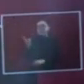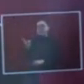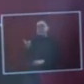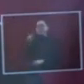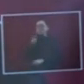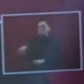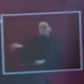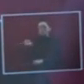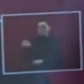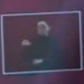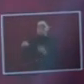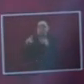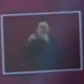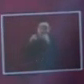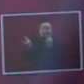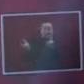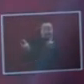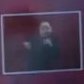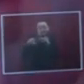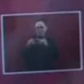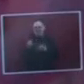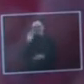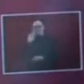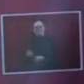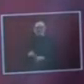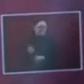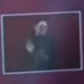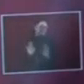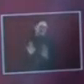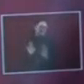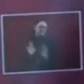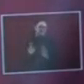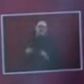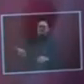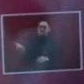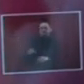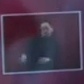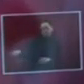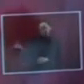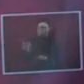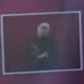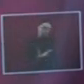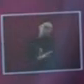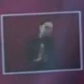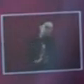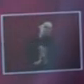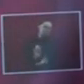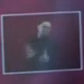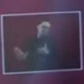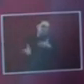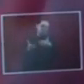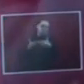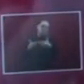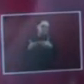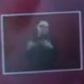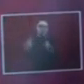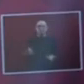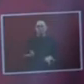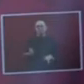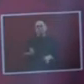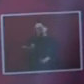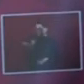la propuesta del presidente sobre el tema. Pero esta mañana quiero destacar dos asuntos que el presidente ha abordado que son de